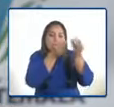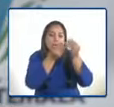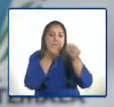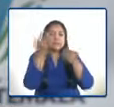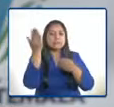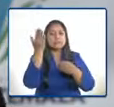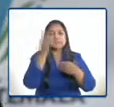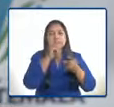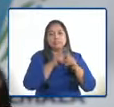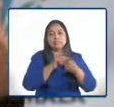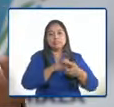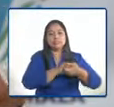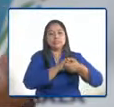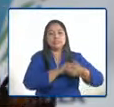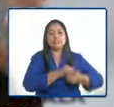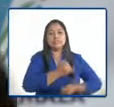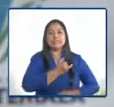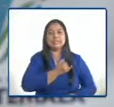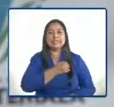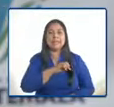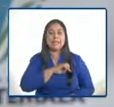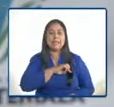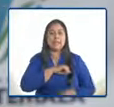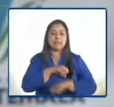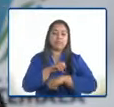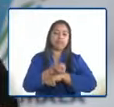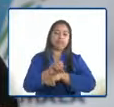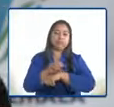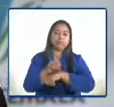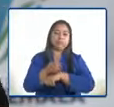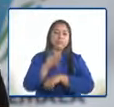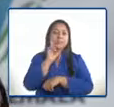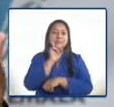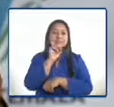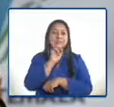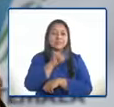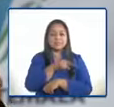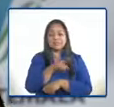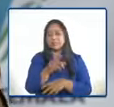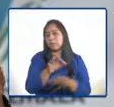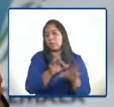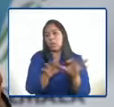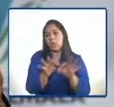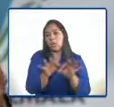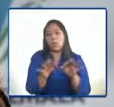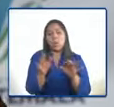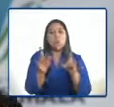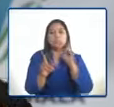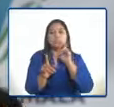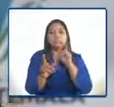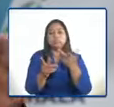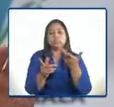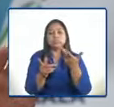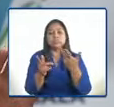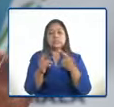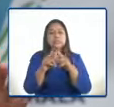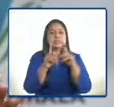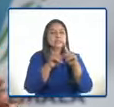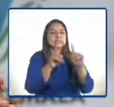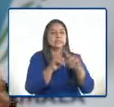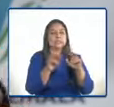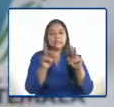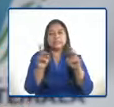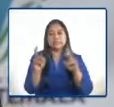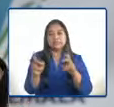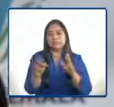el INTECAP, entonces el INTECAP capacita a estos jóvenes o adolescentes en diferentes